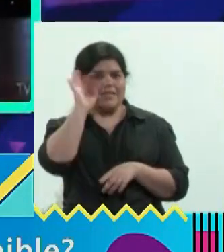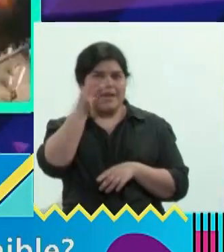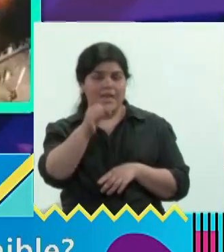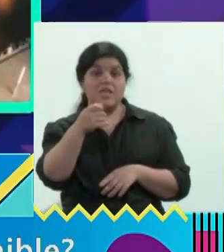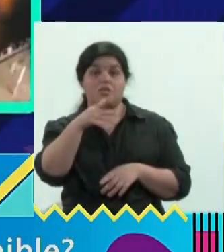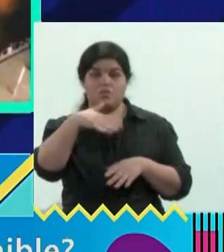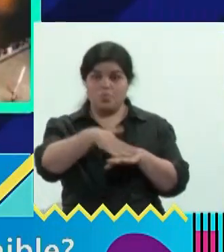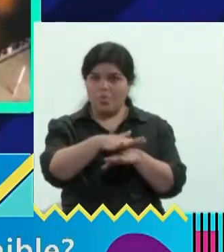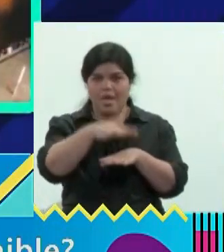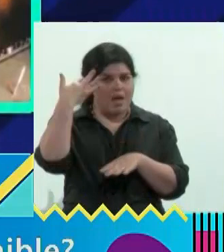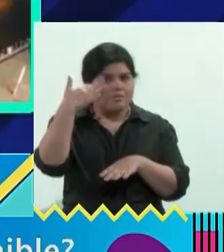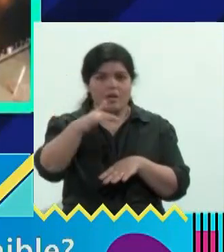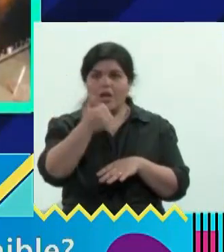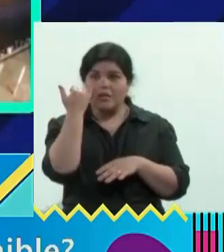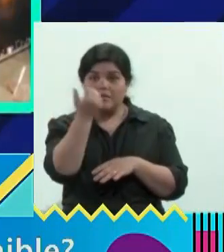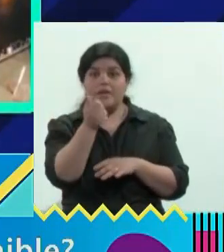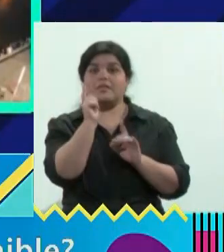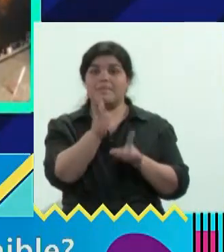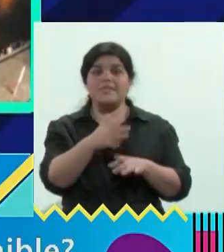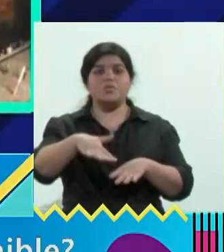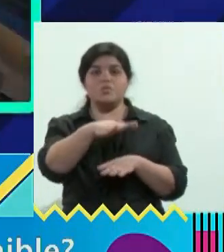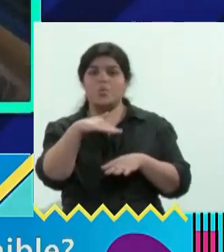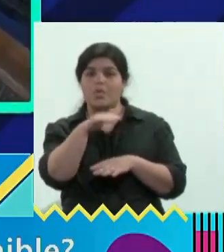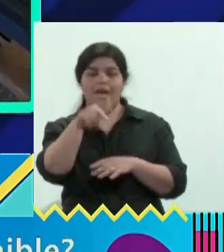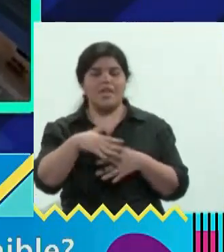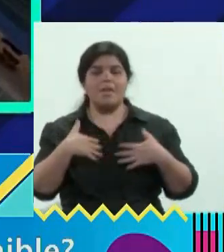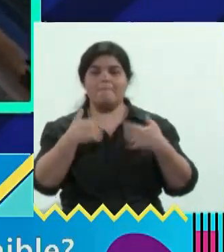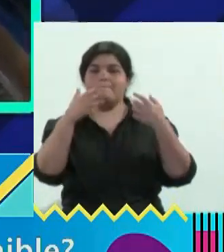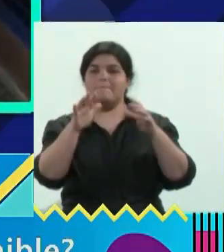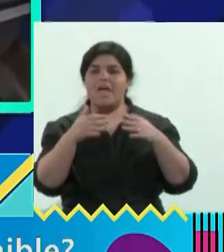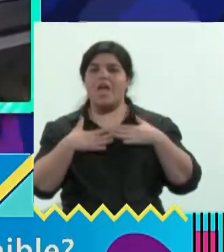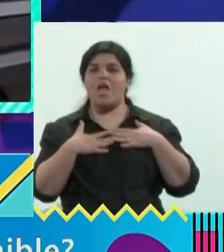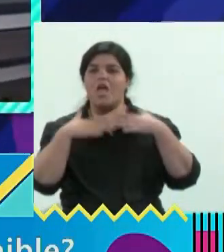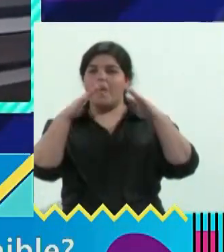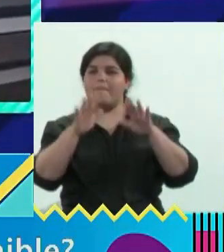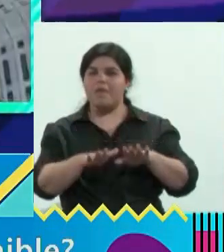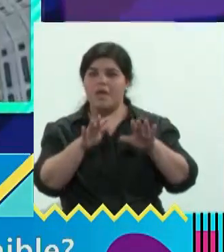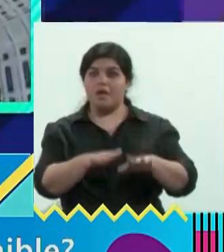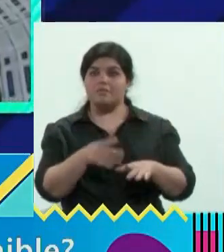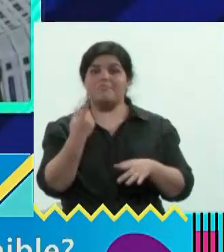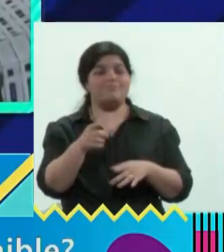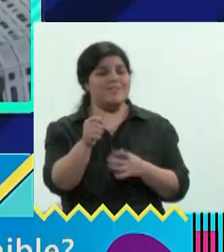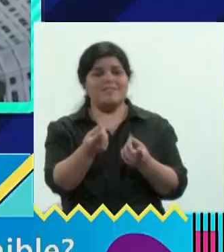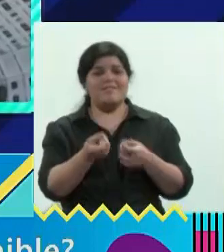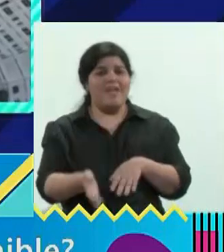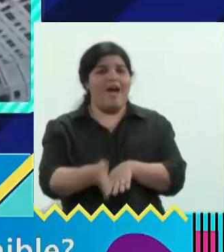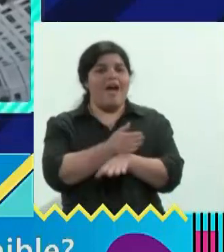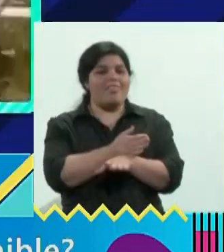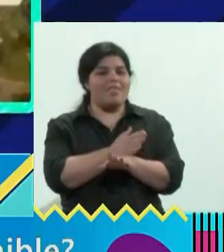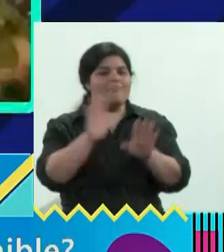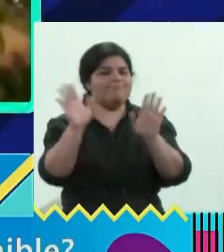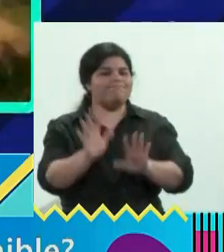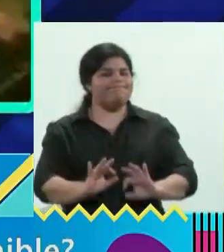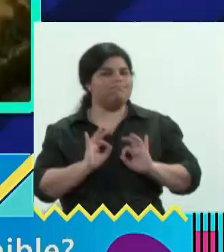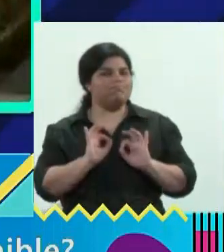inteligente, también entender que la ciudad es un espacio de esperanza, pero todos esos espacios se tienen que construir. La ciudad es